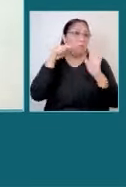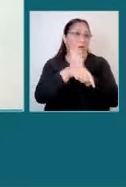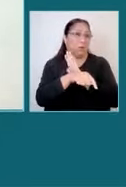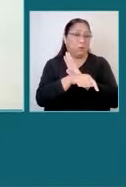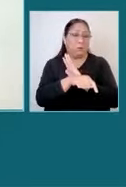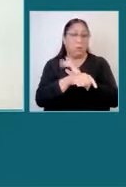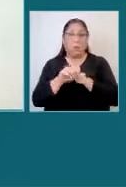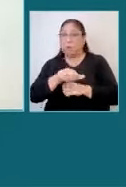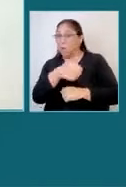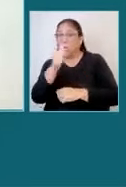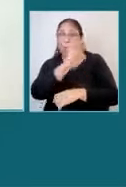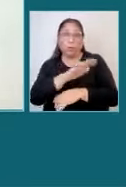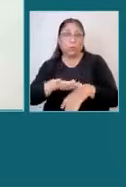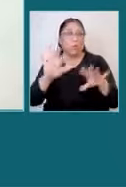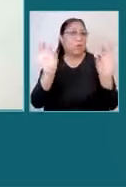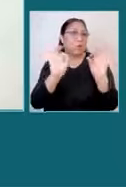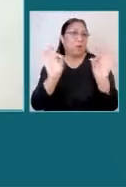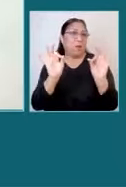pares.